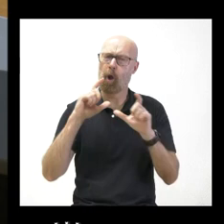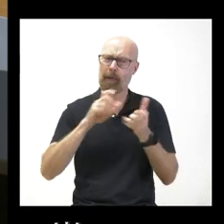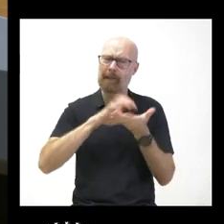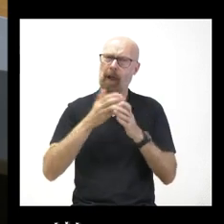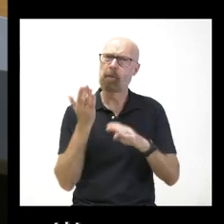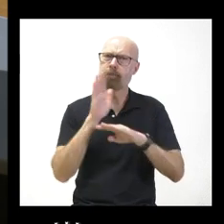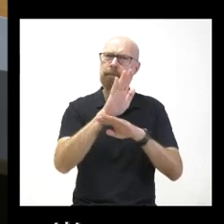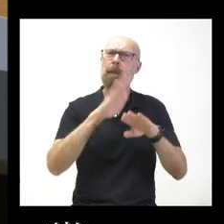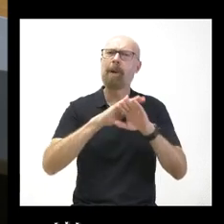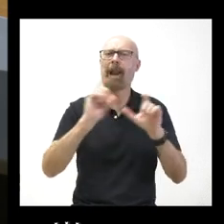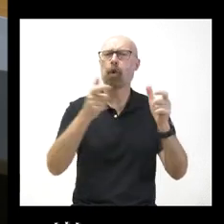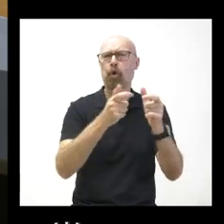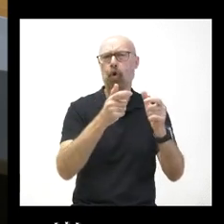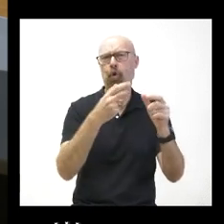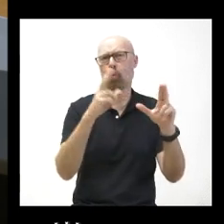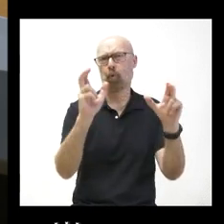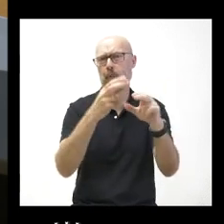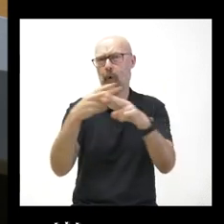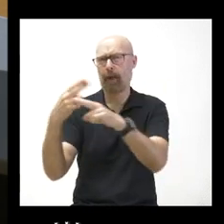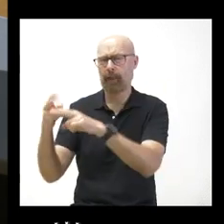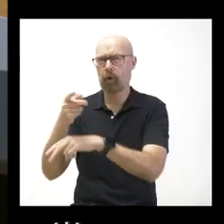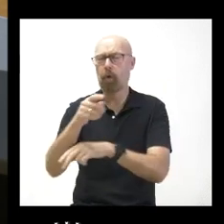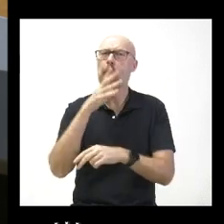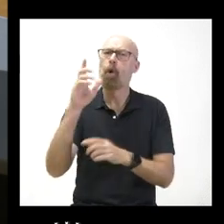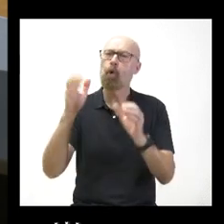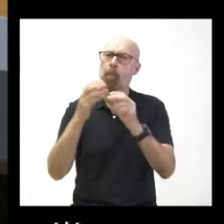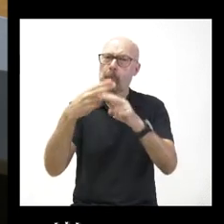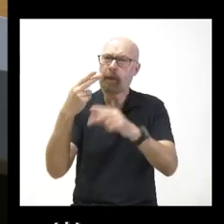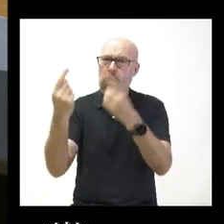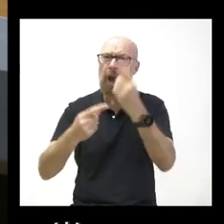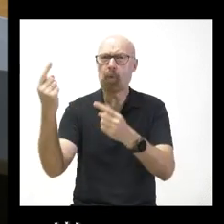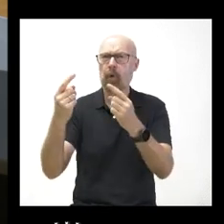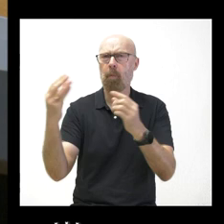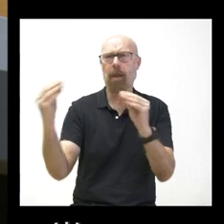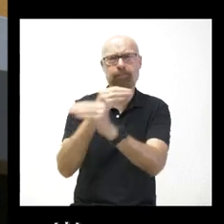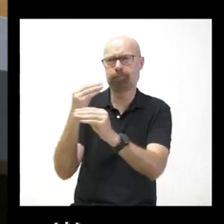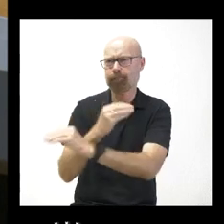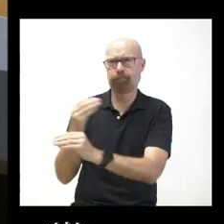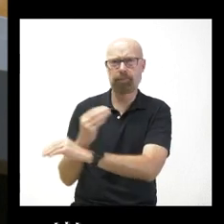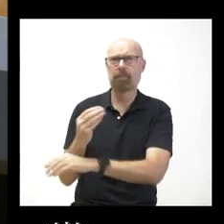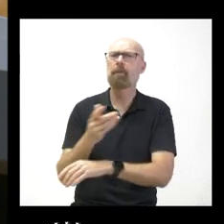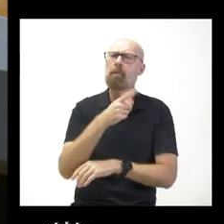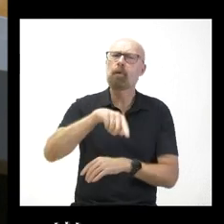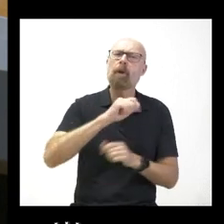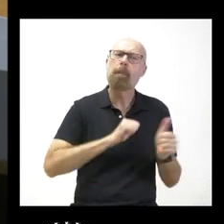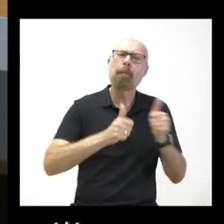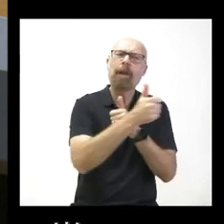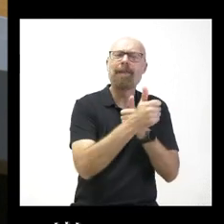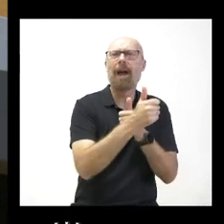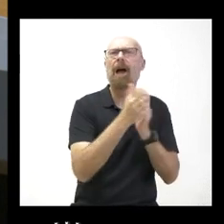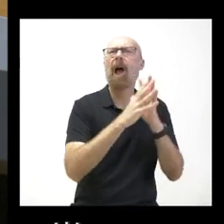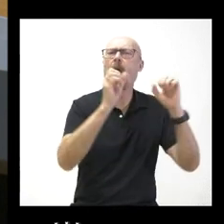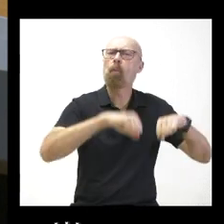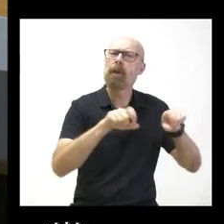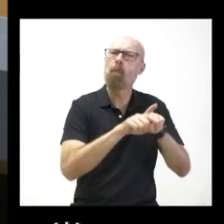los grupos parlamentarios y dado que algunos grupos son excluyentes entre sí eh No sé si van a priorizar un acuerdo con sus antiguos socios o con